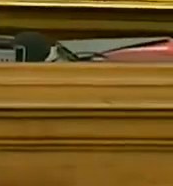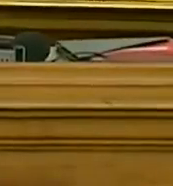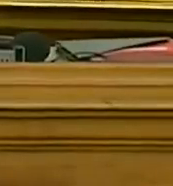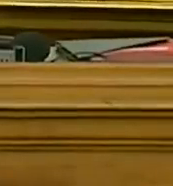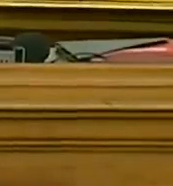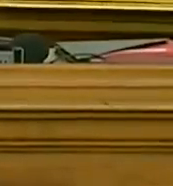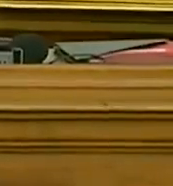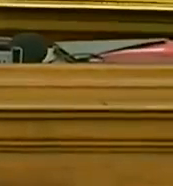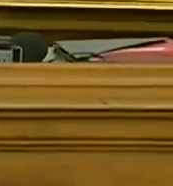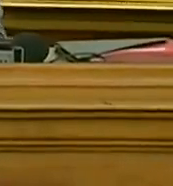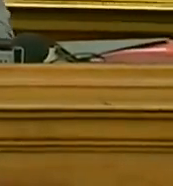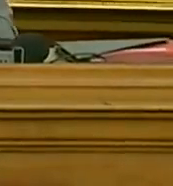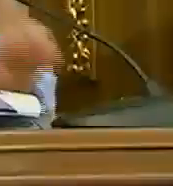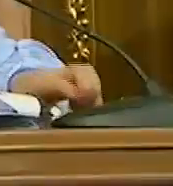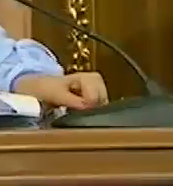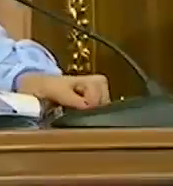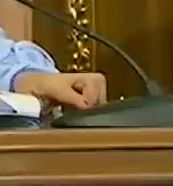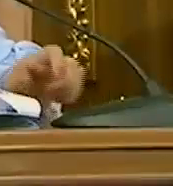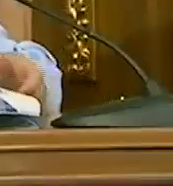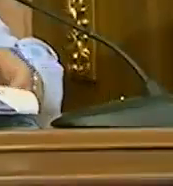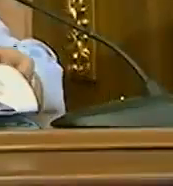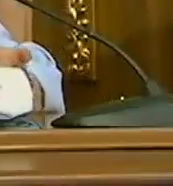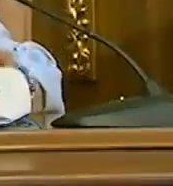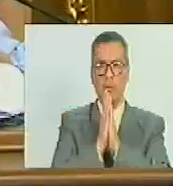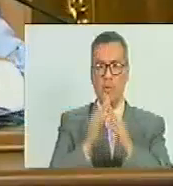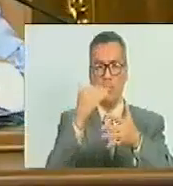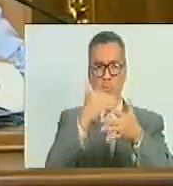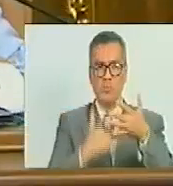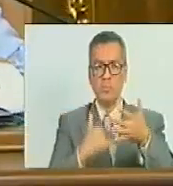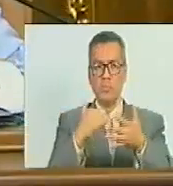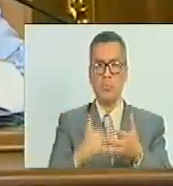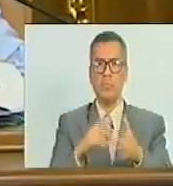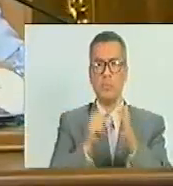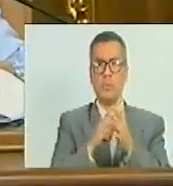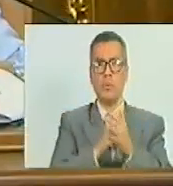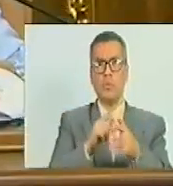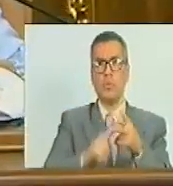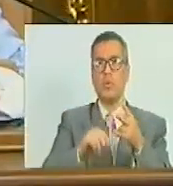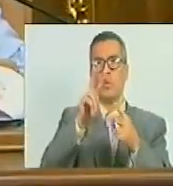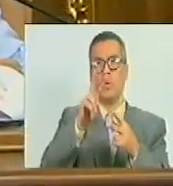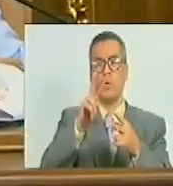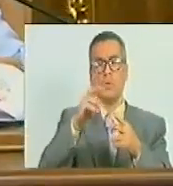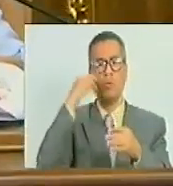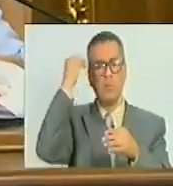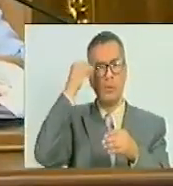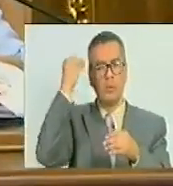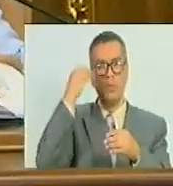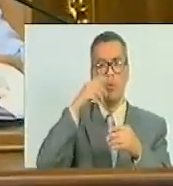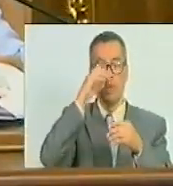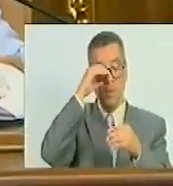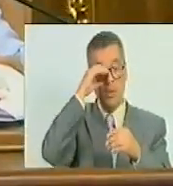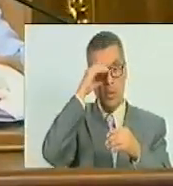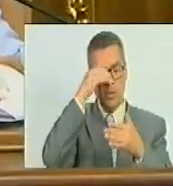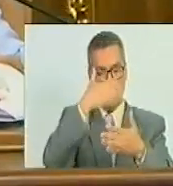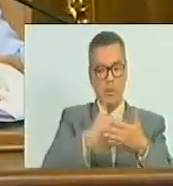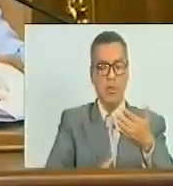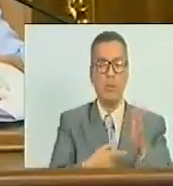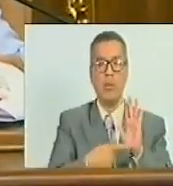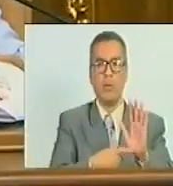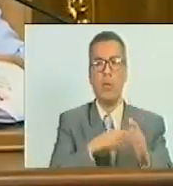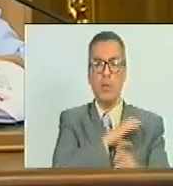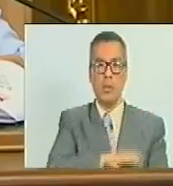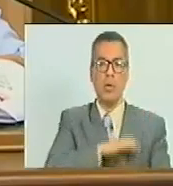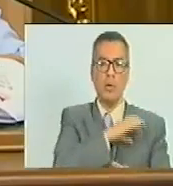Siguiente punto del orden del día, ciudadana secretaria. Punto número 2, considerar el informe presentado por la